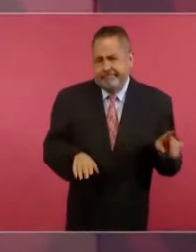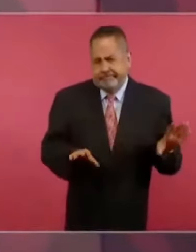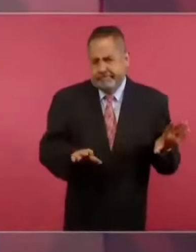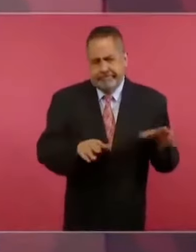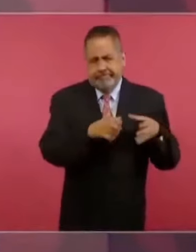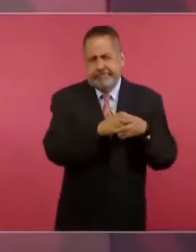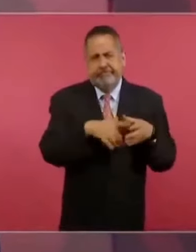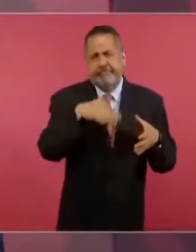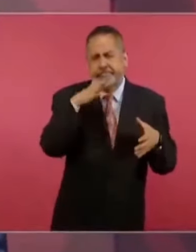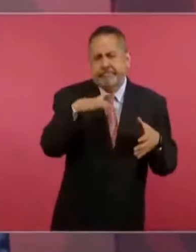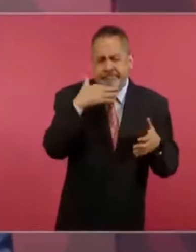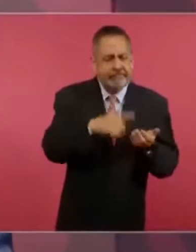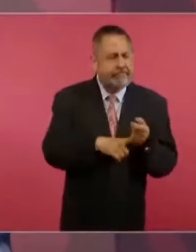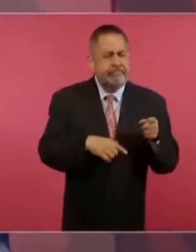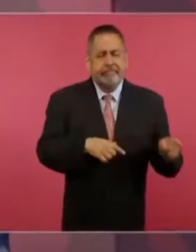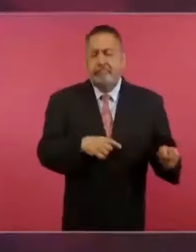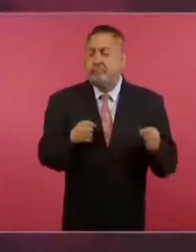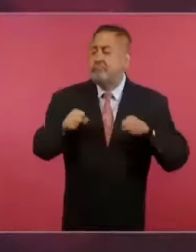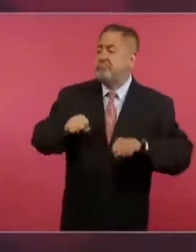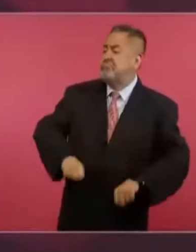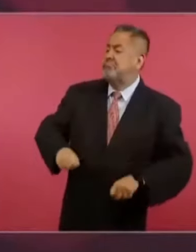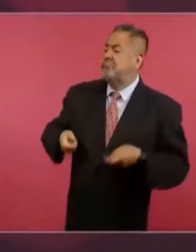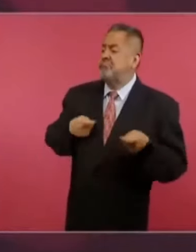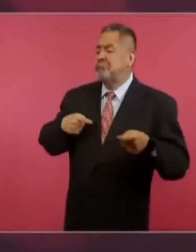a corruptos, a gente autoritaria,